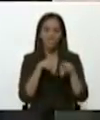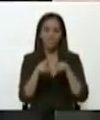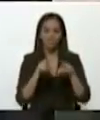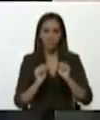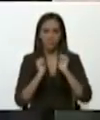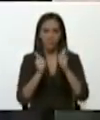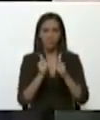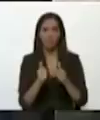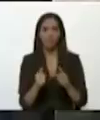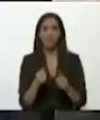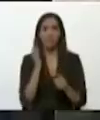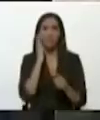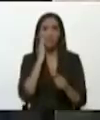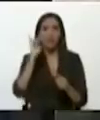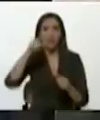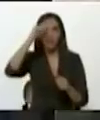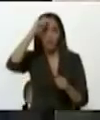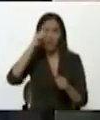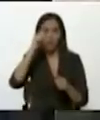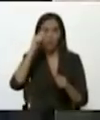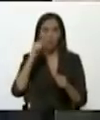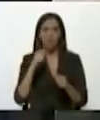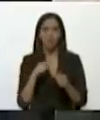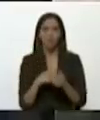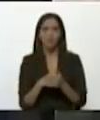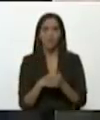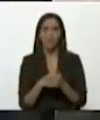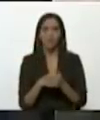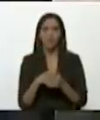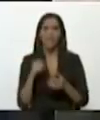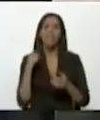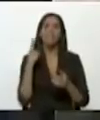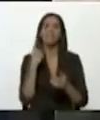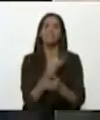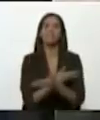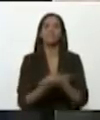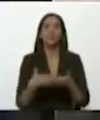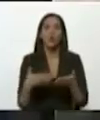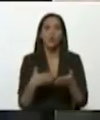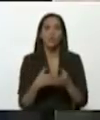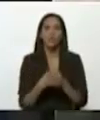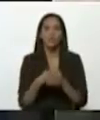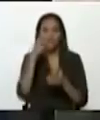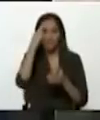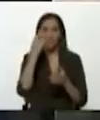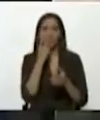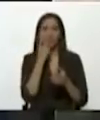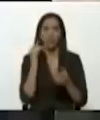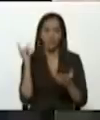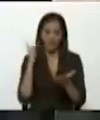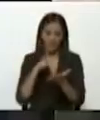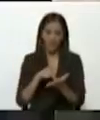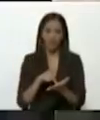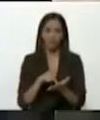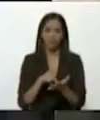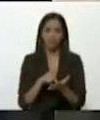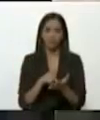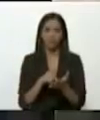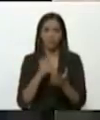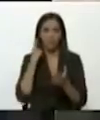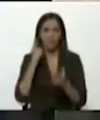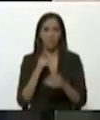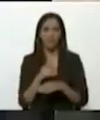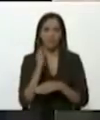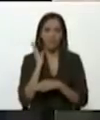que la mamá de Jorge Rodríguez era la que iba a traer $1,000,000 de Dominicana para acá. Ya creo que sancionaron a la